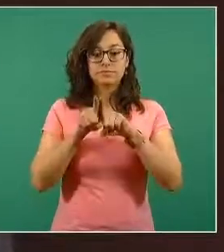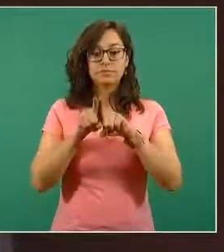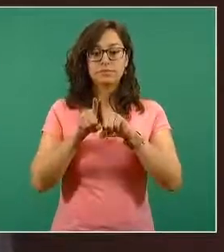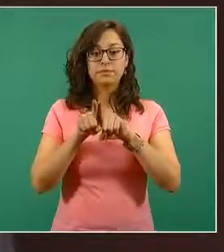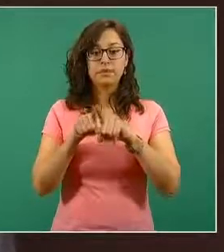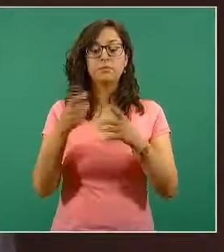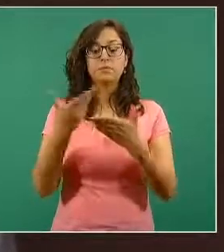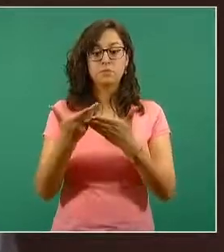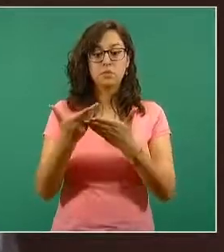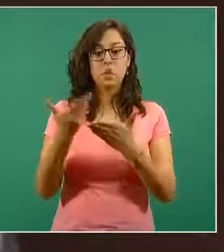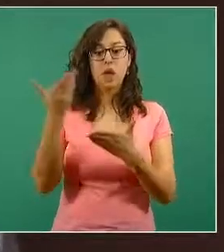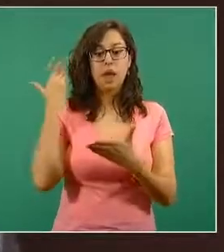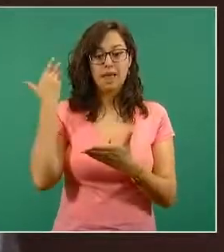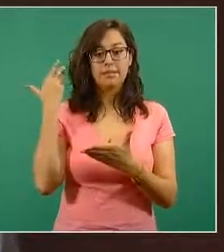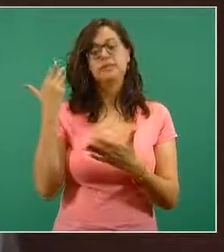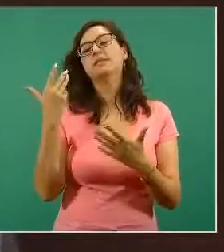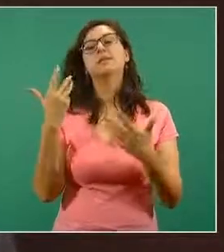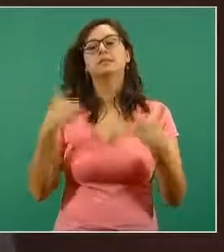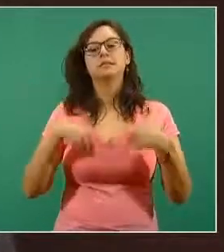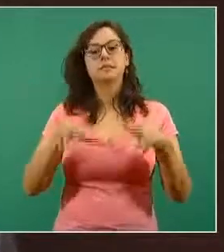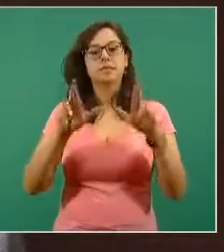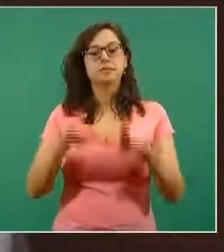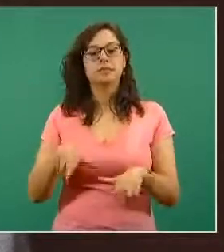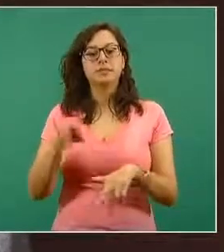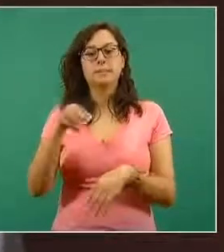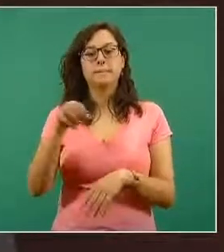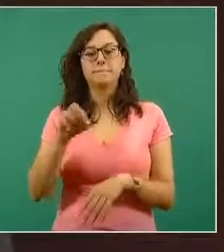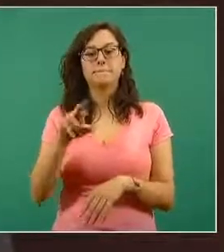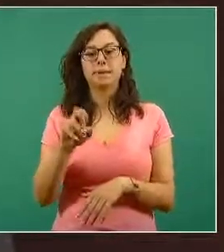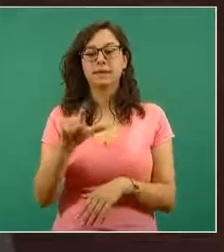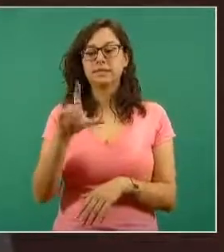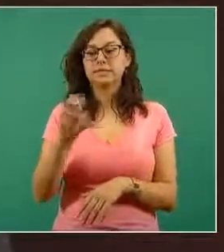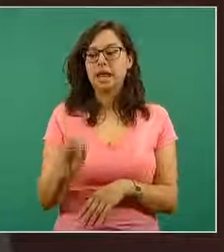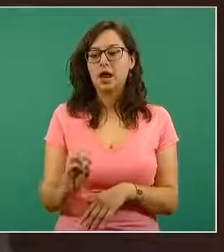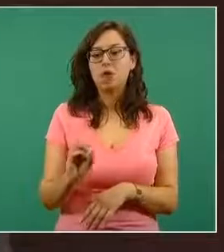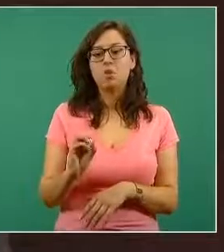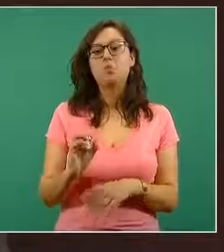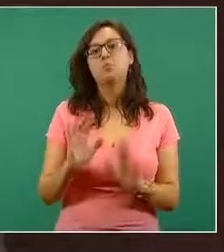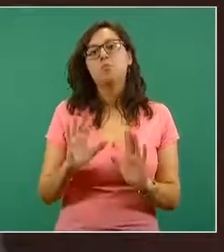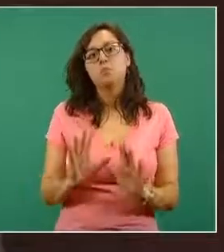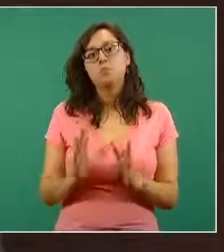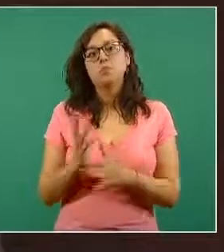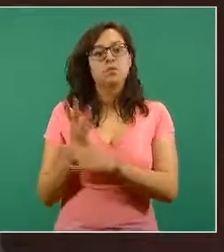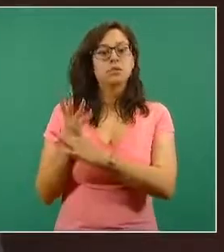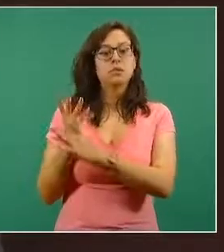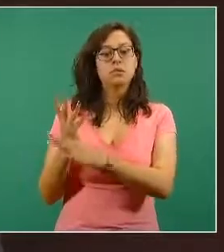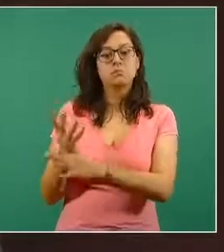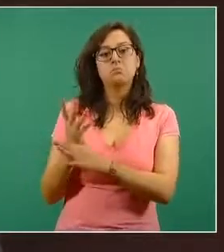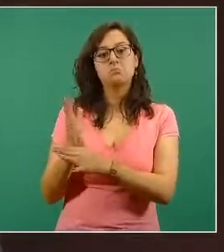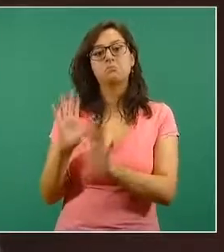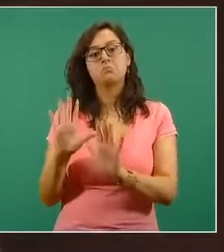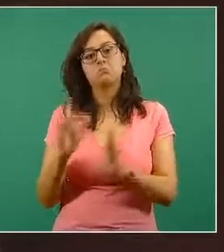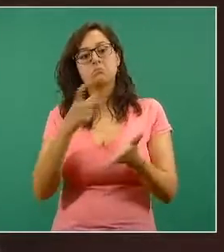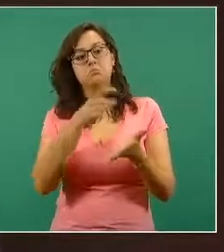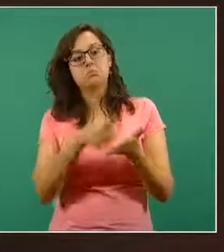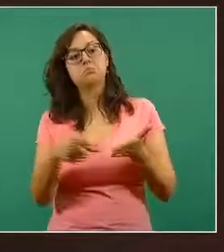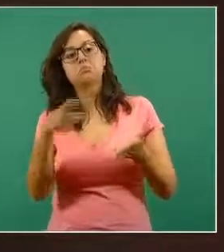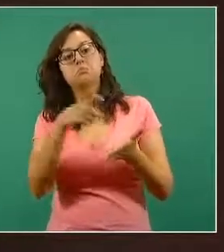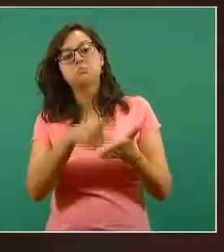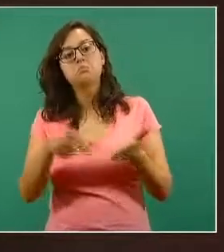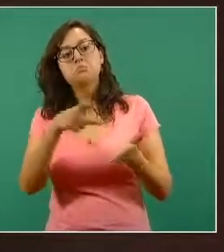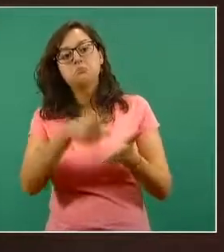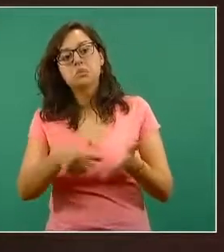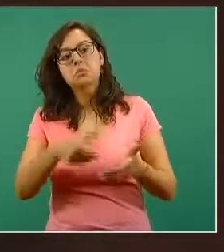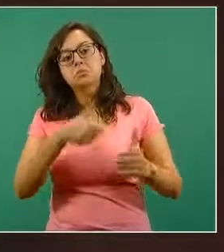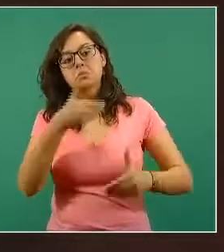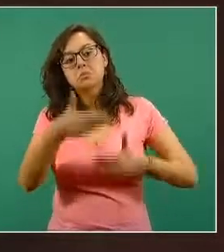el canciller, la proveeduría puede modificarse, puede cambiar, y podemos tener que en ciertas situaciones algunas